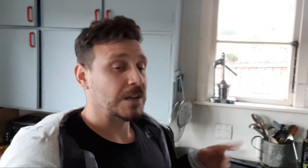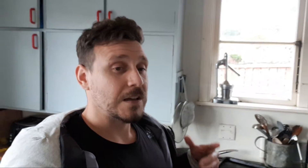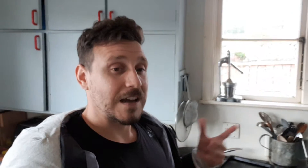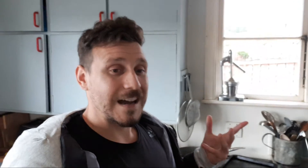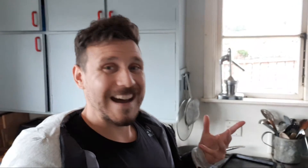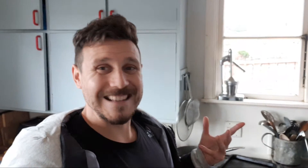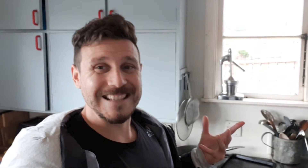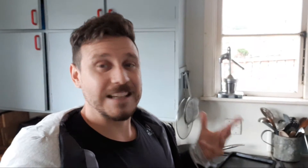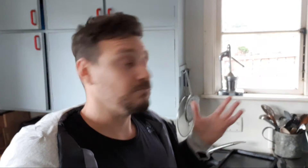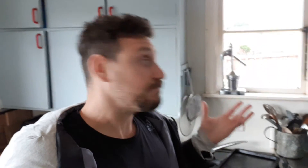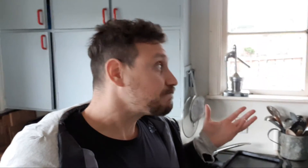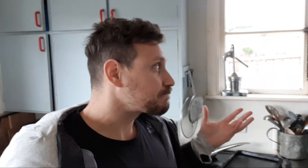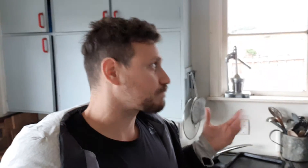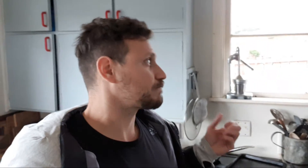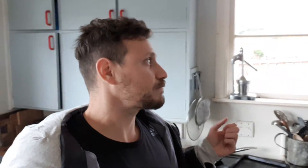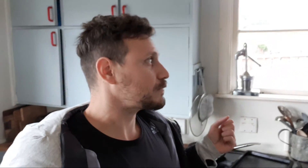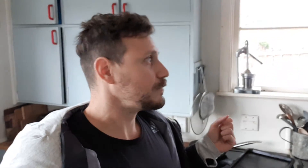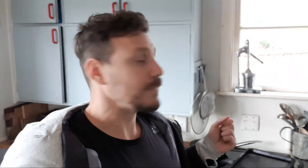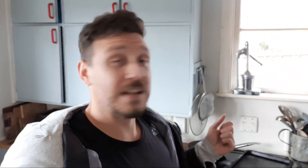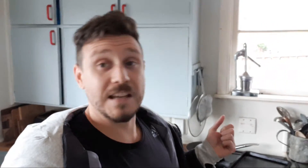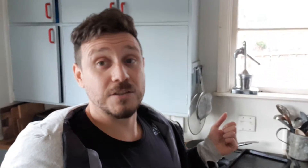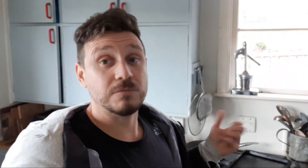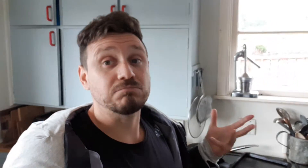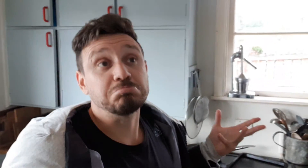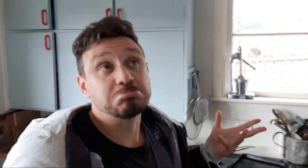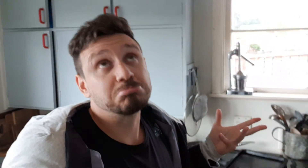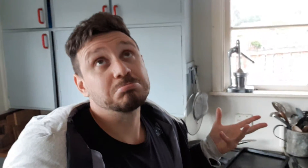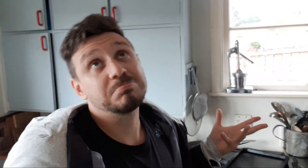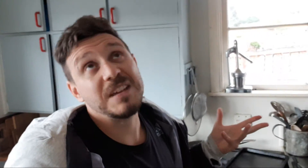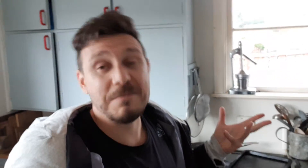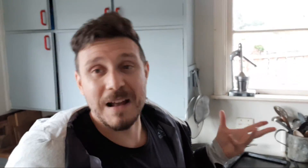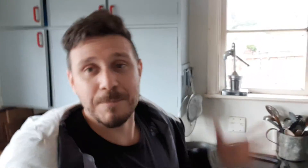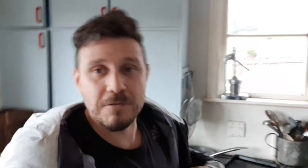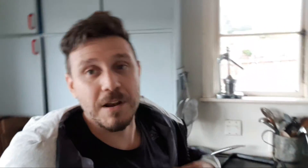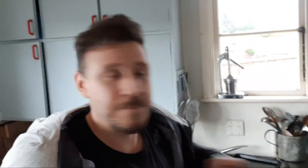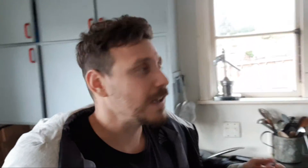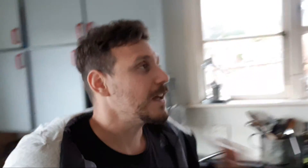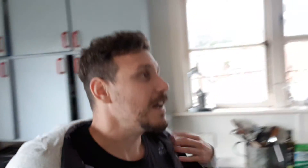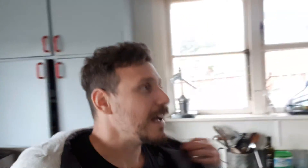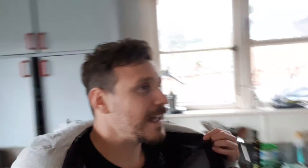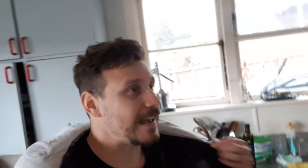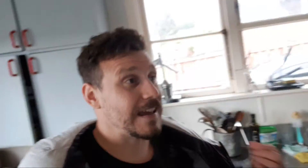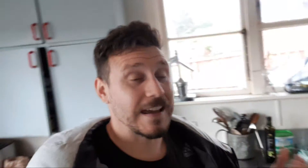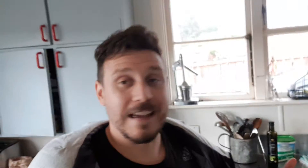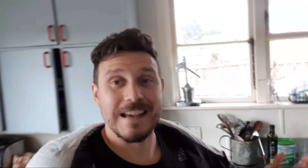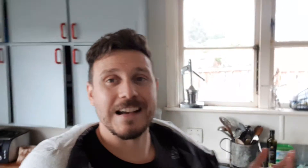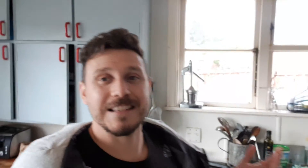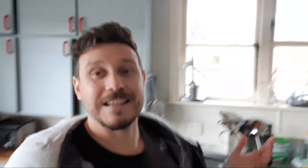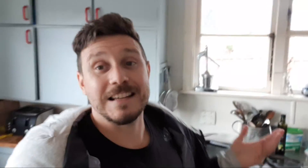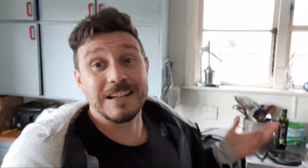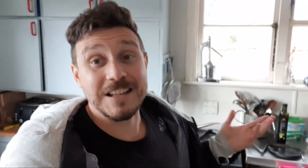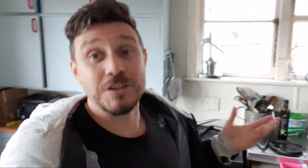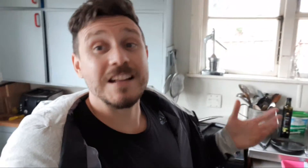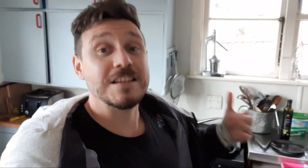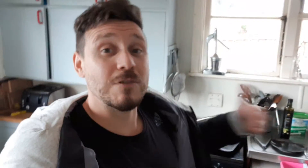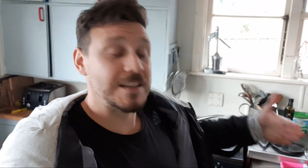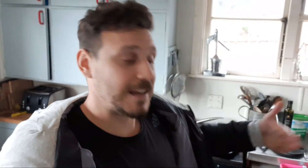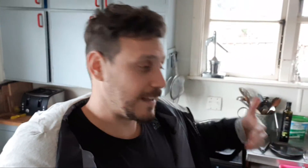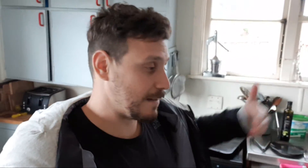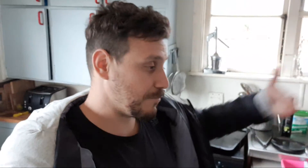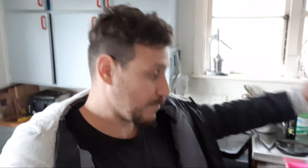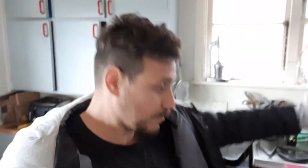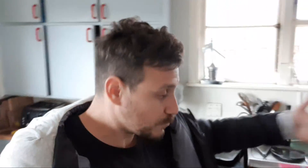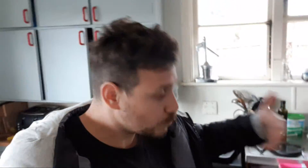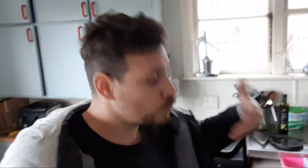momento. Así que eso, bien y mal, pero bueno. Así que el restaurante igual